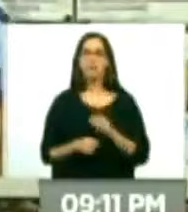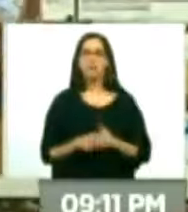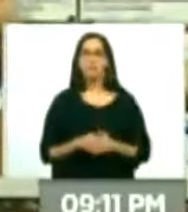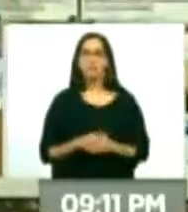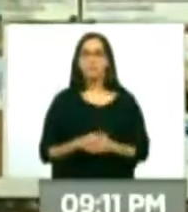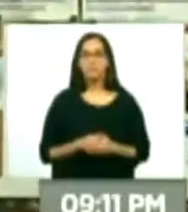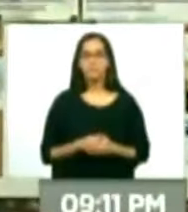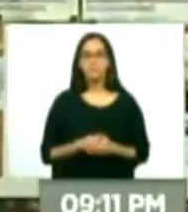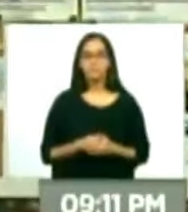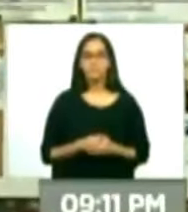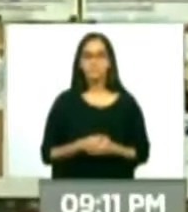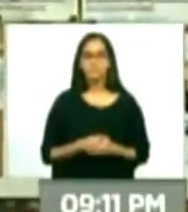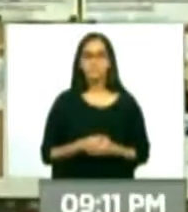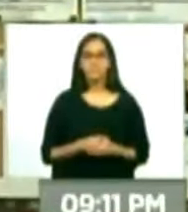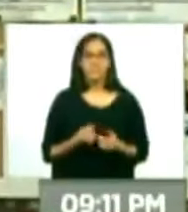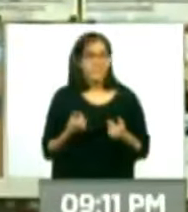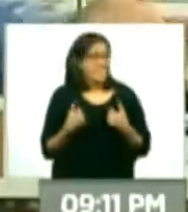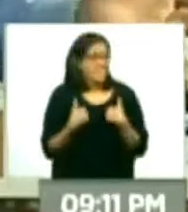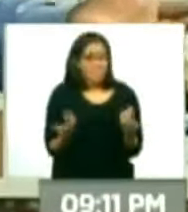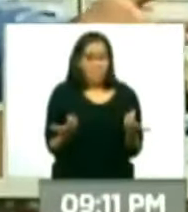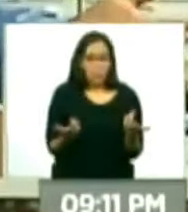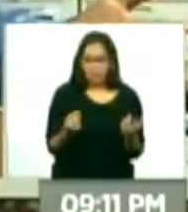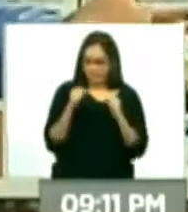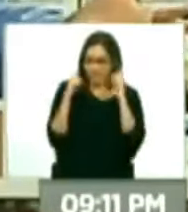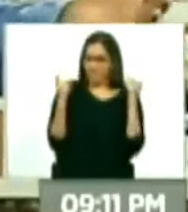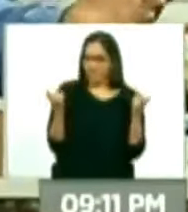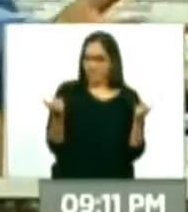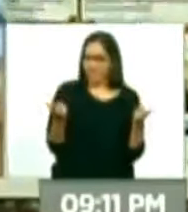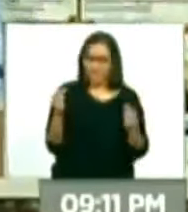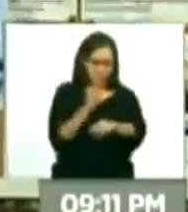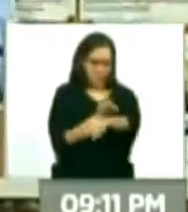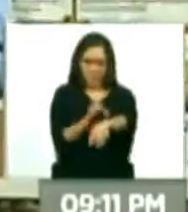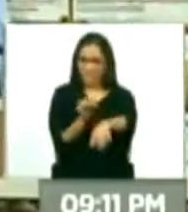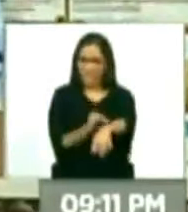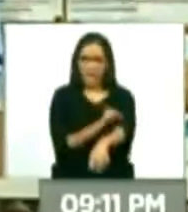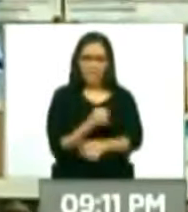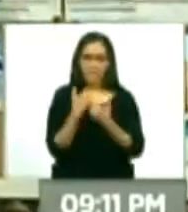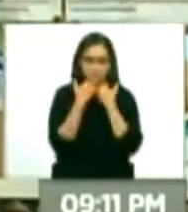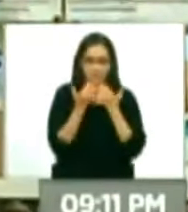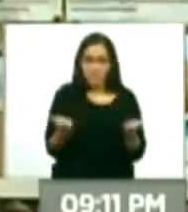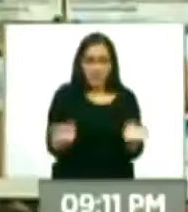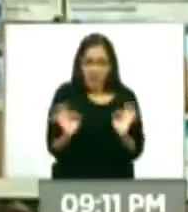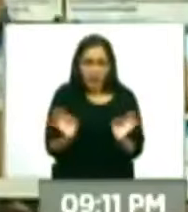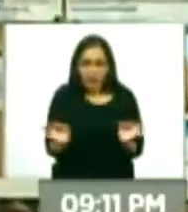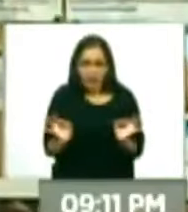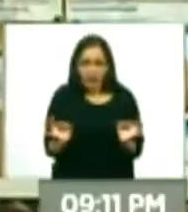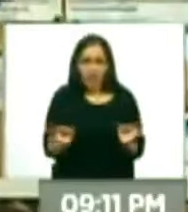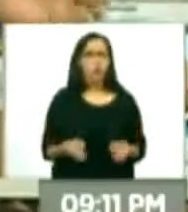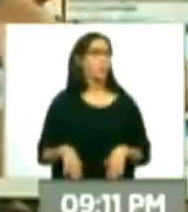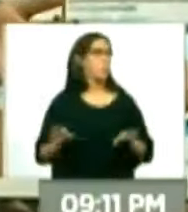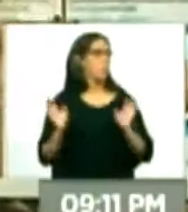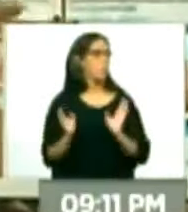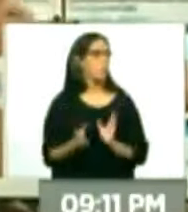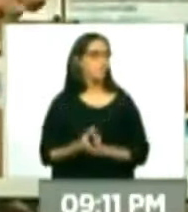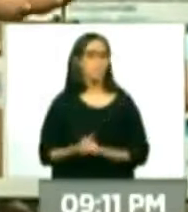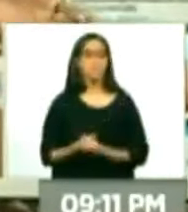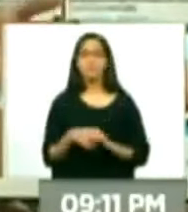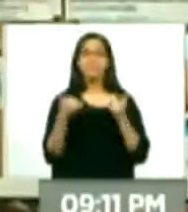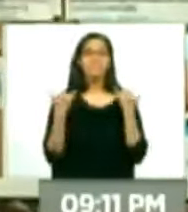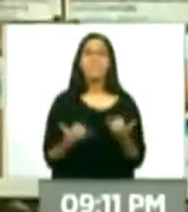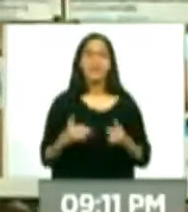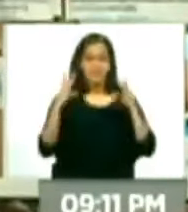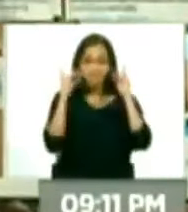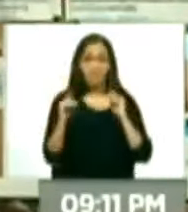Y mis picadas, decía yo, y mis picadas no valen nada, los zancudos que me picaron no valen nada. Ya ellos habían decidido que Carlos